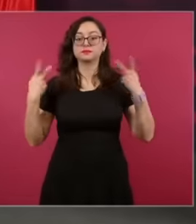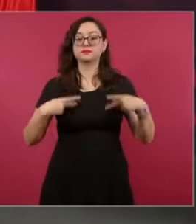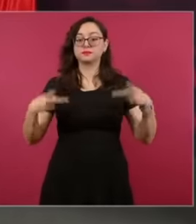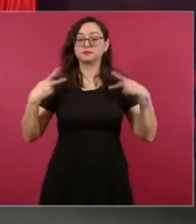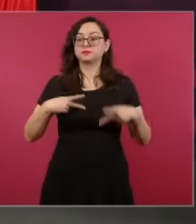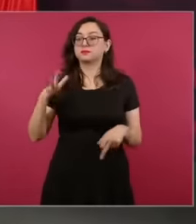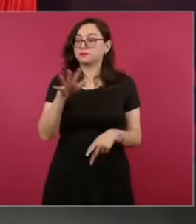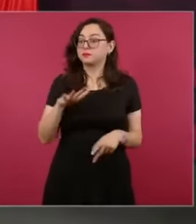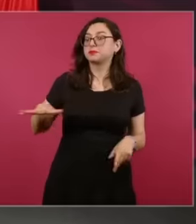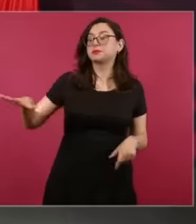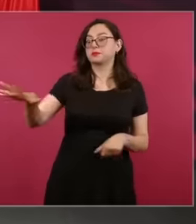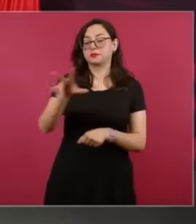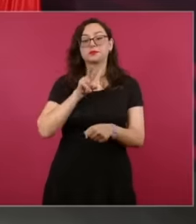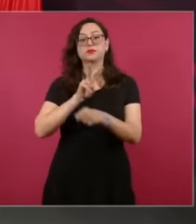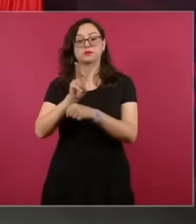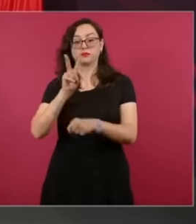de